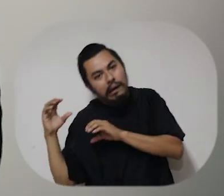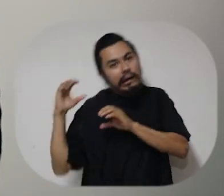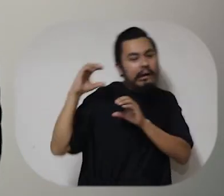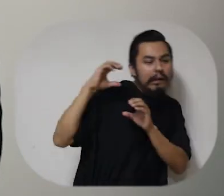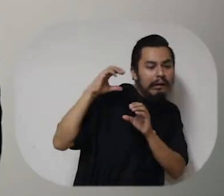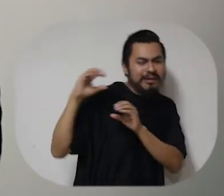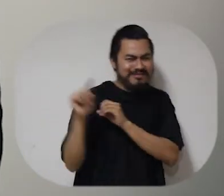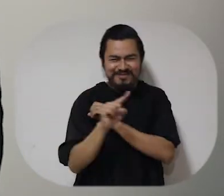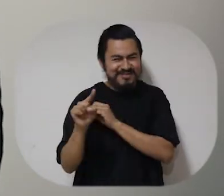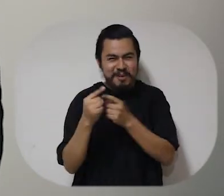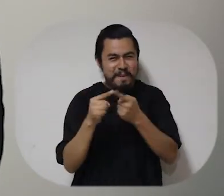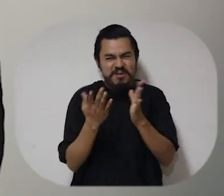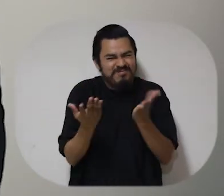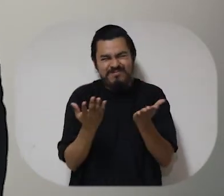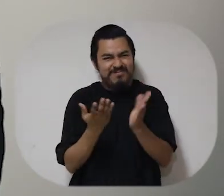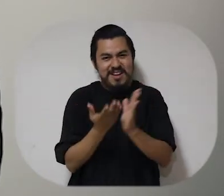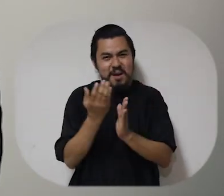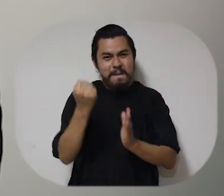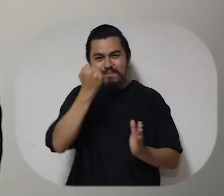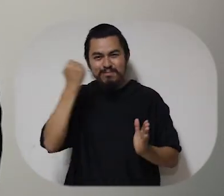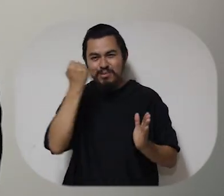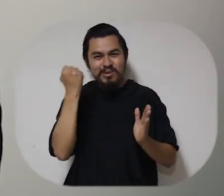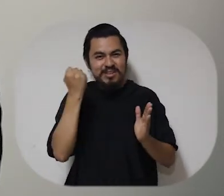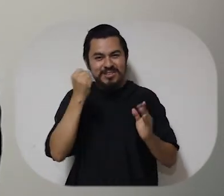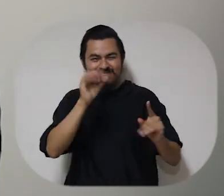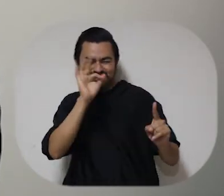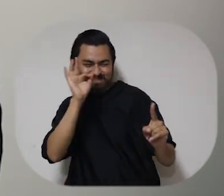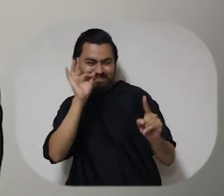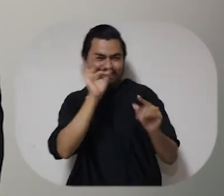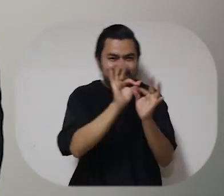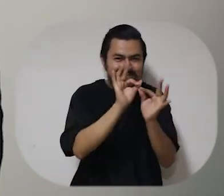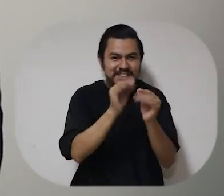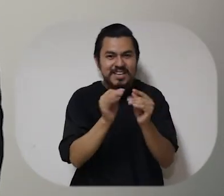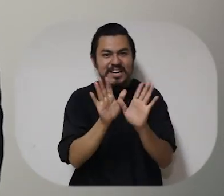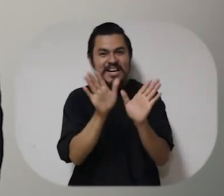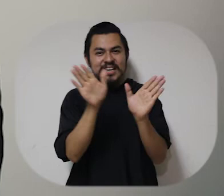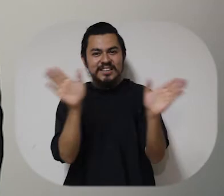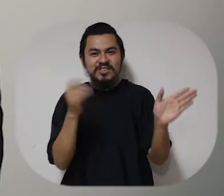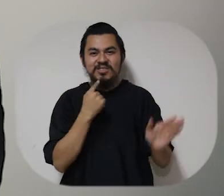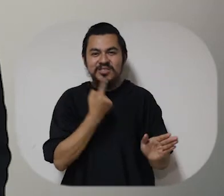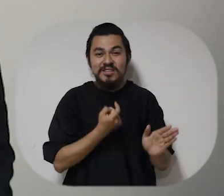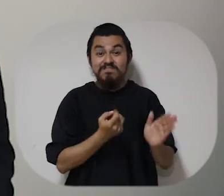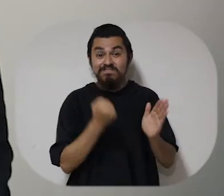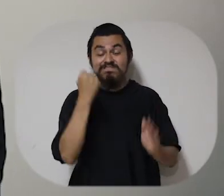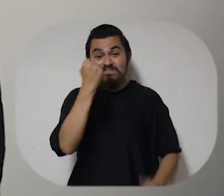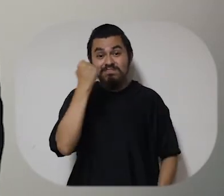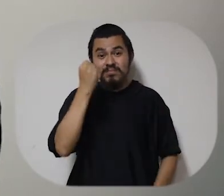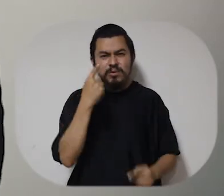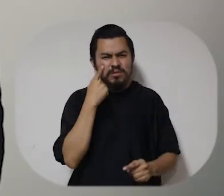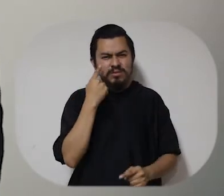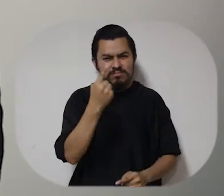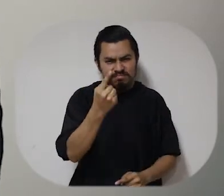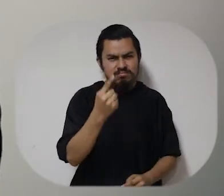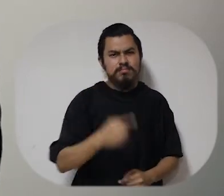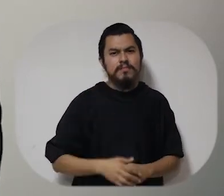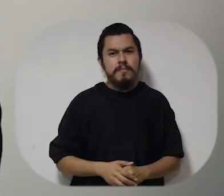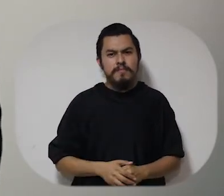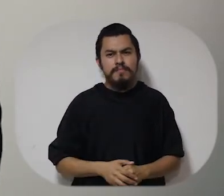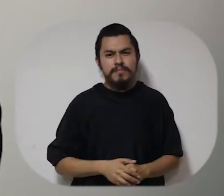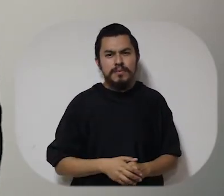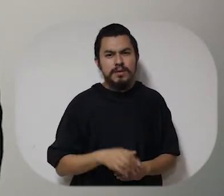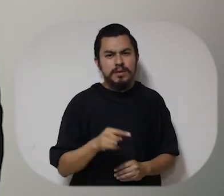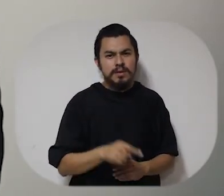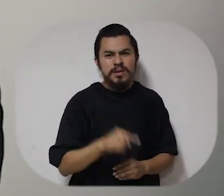claramente, exactamente quién es Jesús. Y si ustedes lo notan después, esta es la definición y la conclusión del evangelio